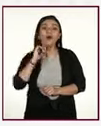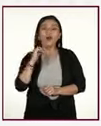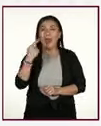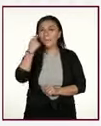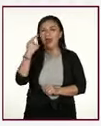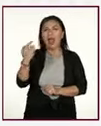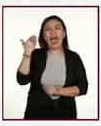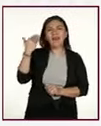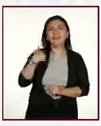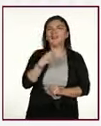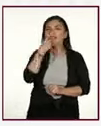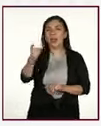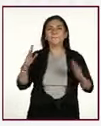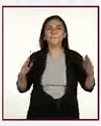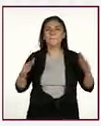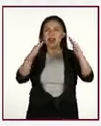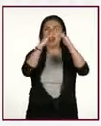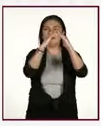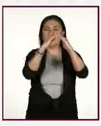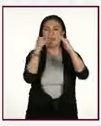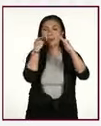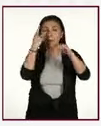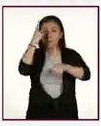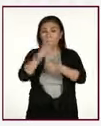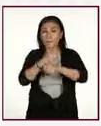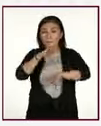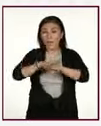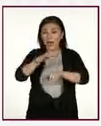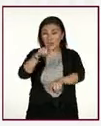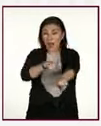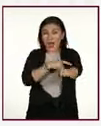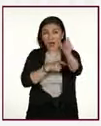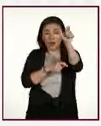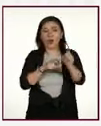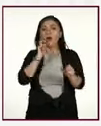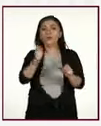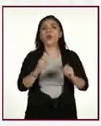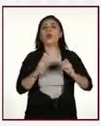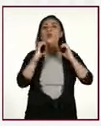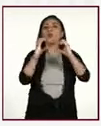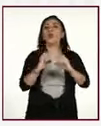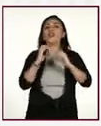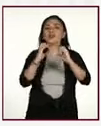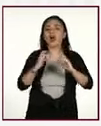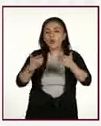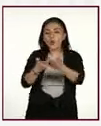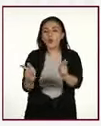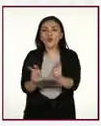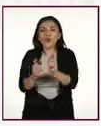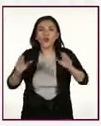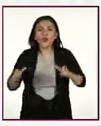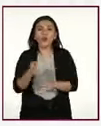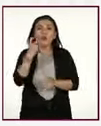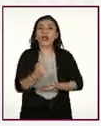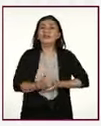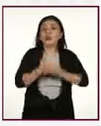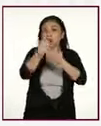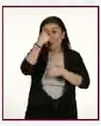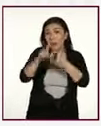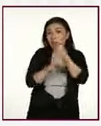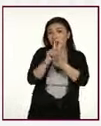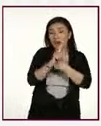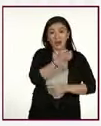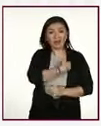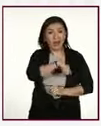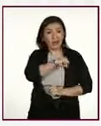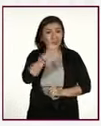que les mostré un principio, la barra más larga es el cuidado colectivo. Porque el cuidado colectivo nos ayuda a que los problemas de salud mental,